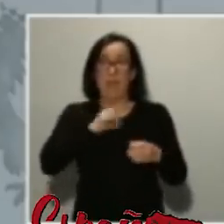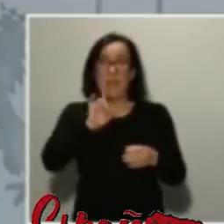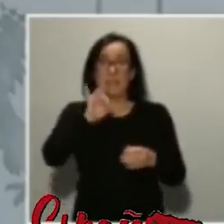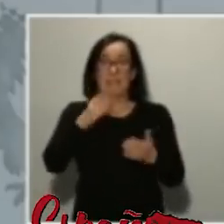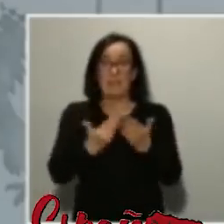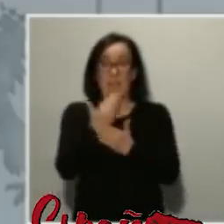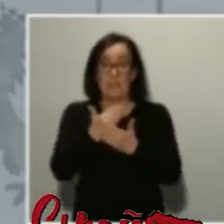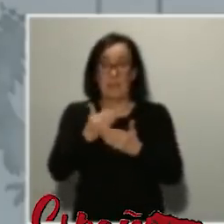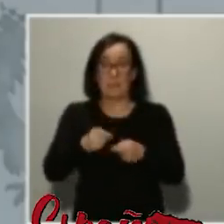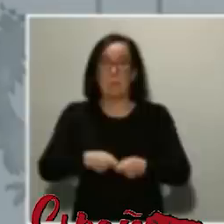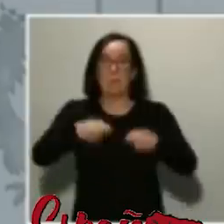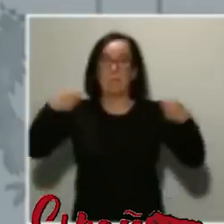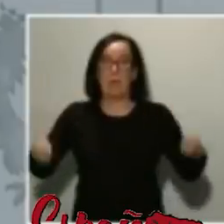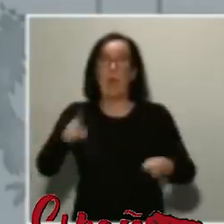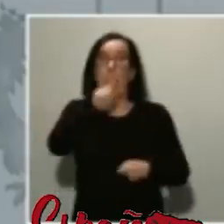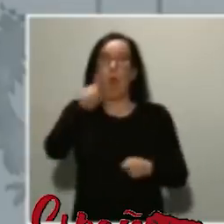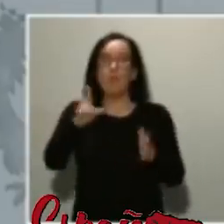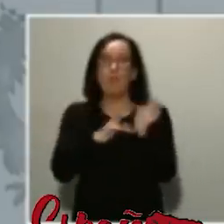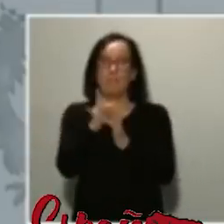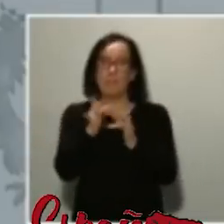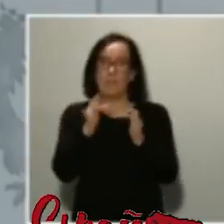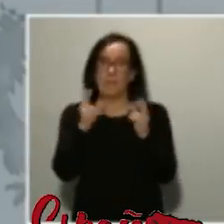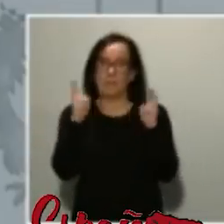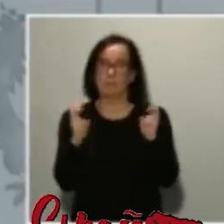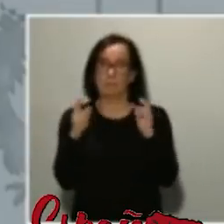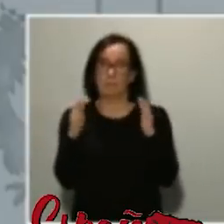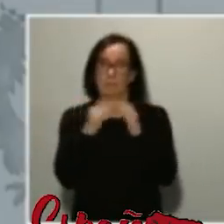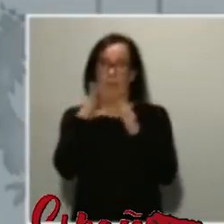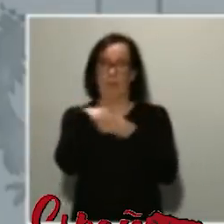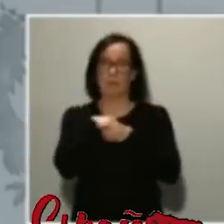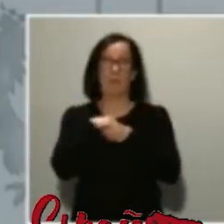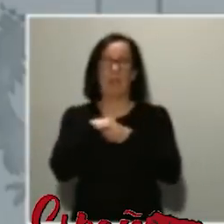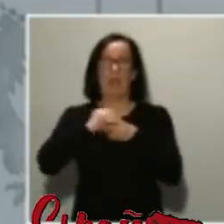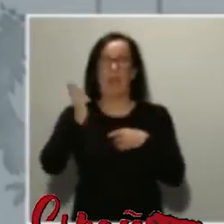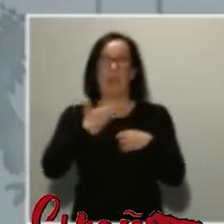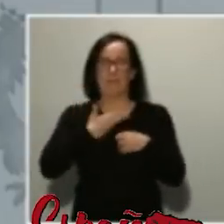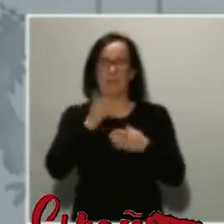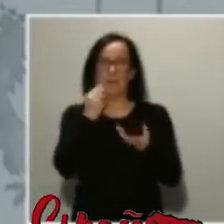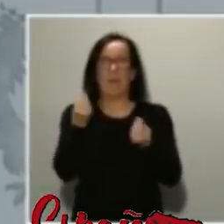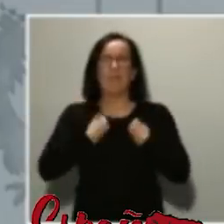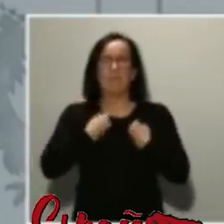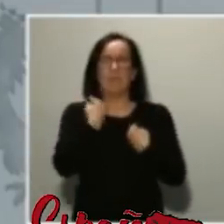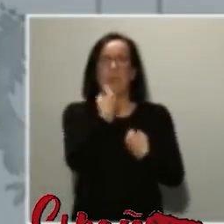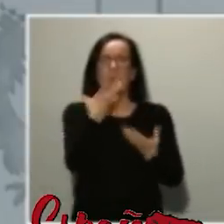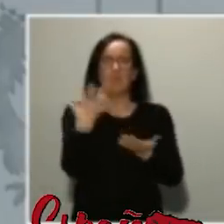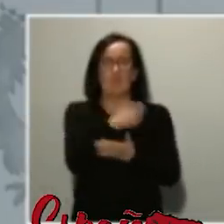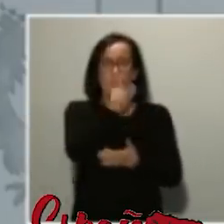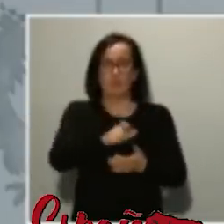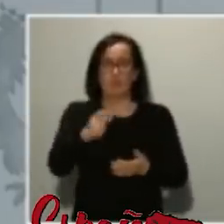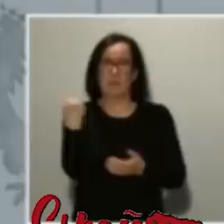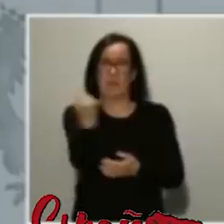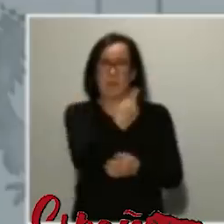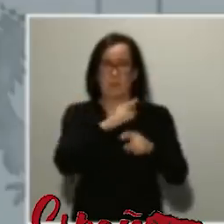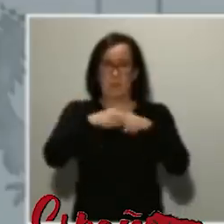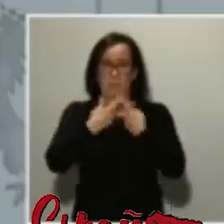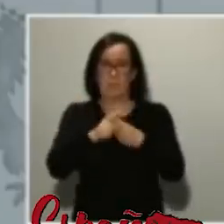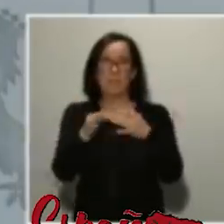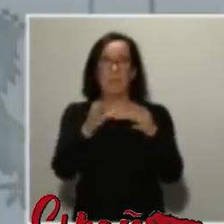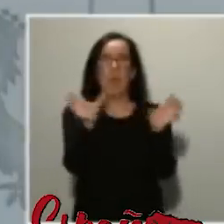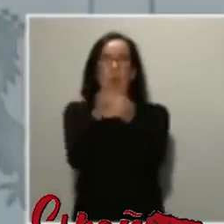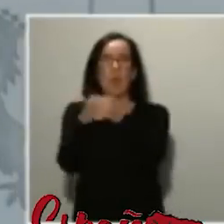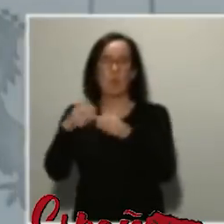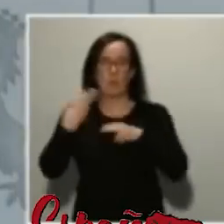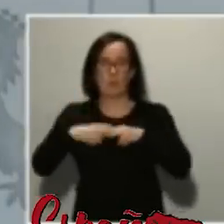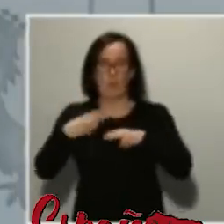Cuando haya pasado esto, cuando hayamos vencido este sinsentido